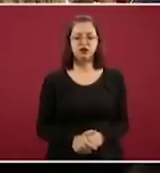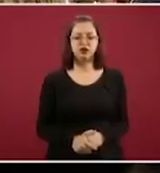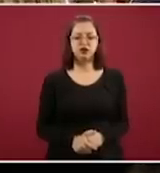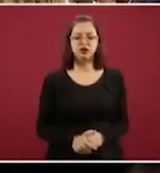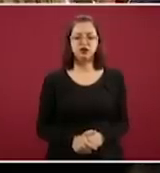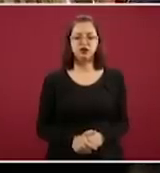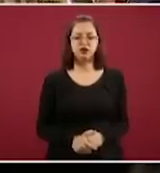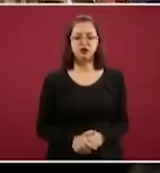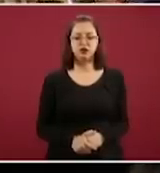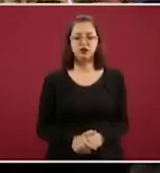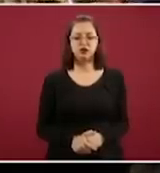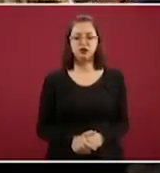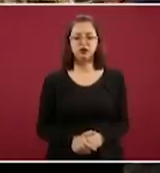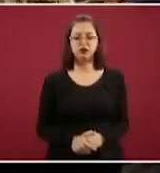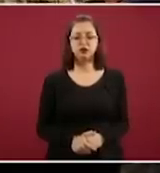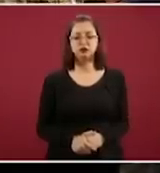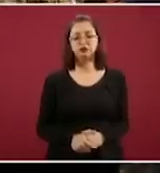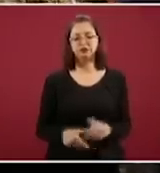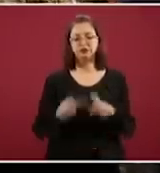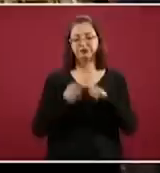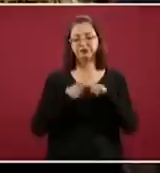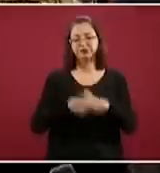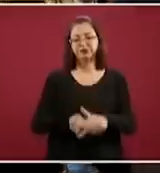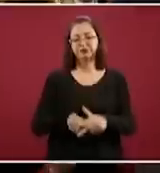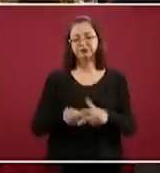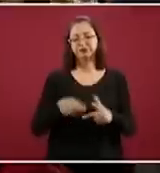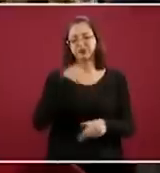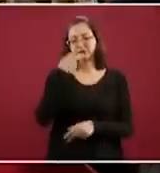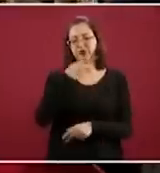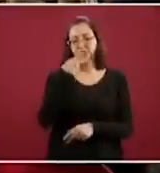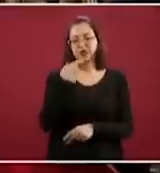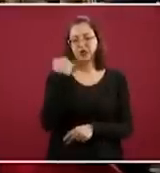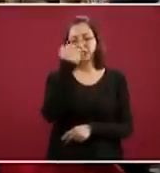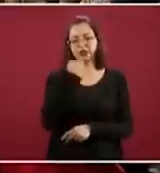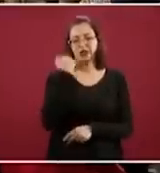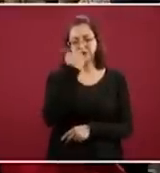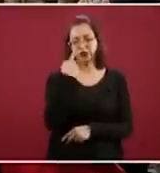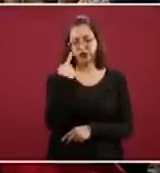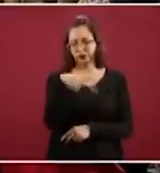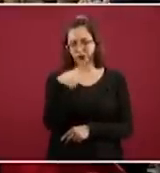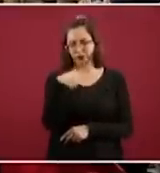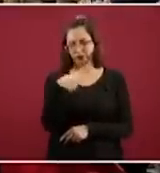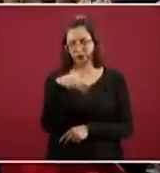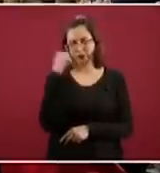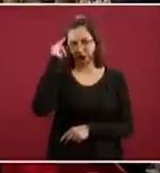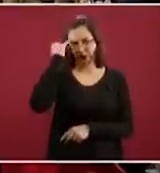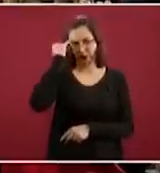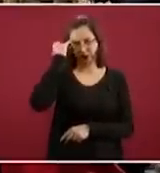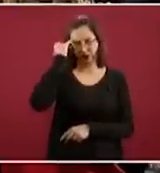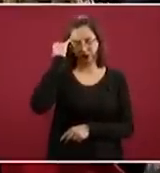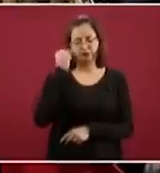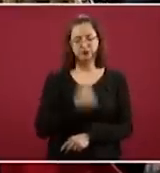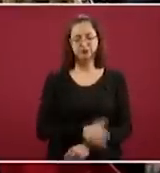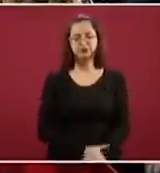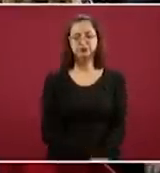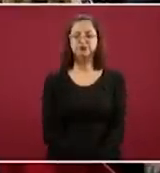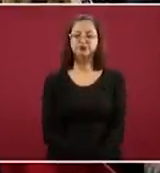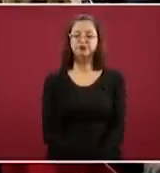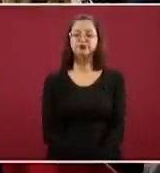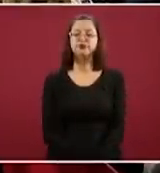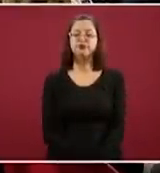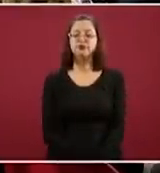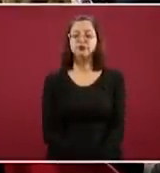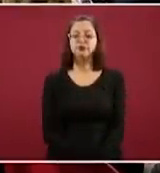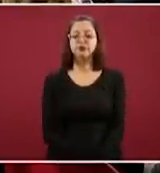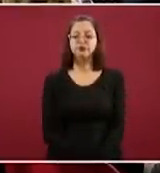Wasa la shugya shosha bo mepa dina porque conata mepa ikango de nata wasa la